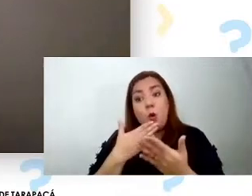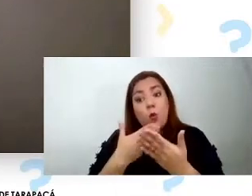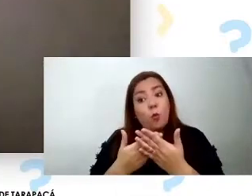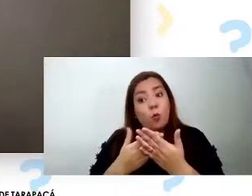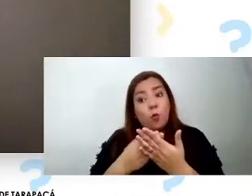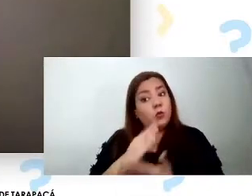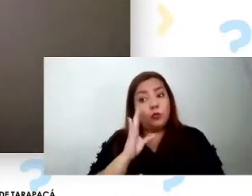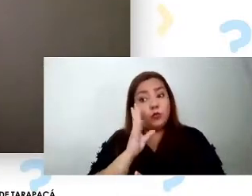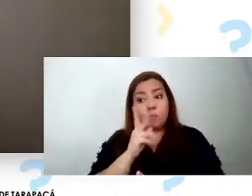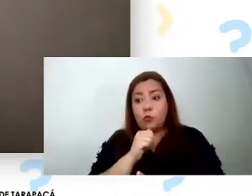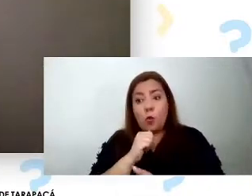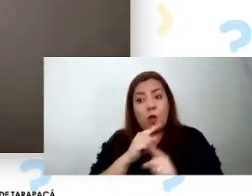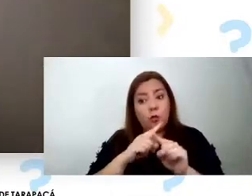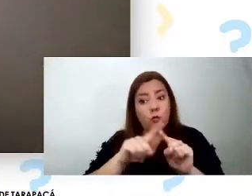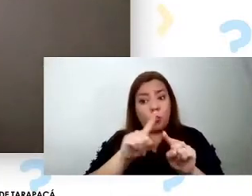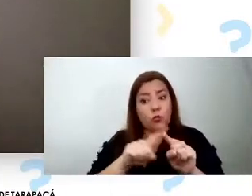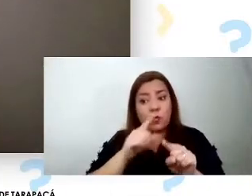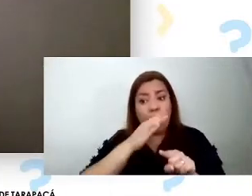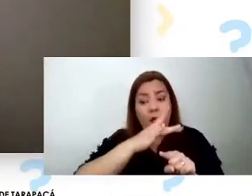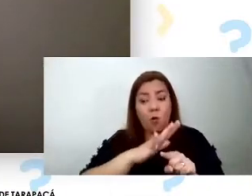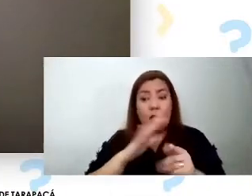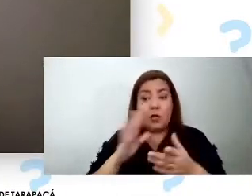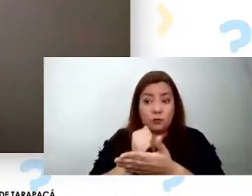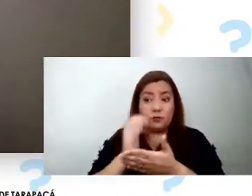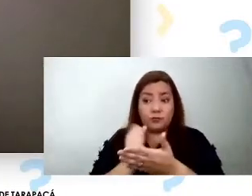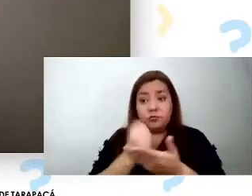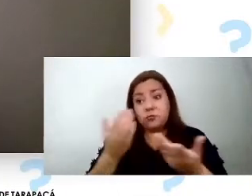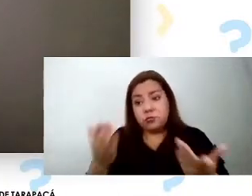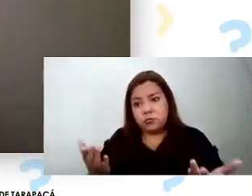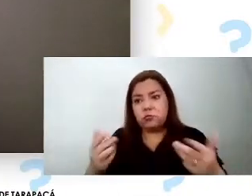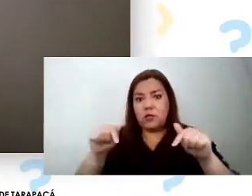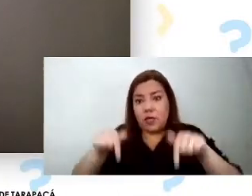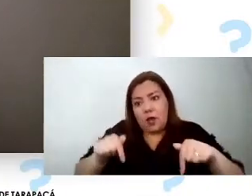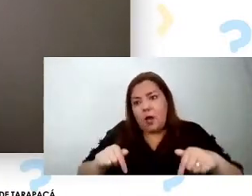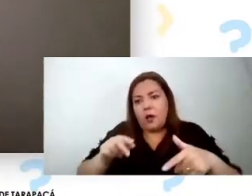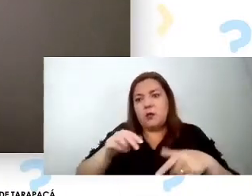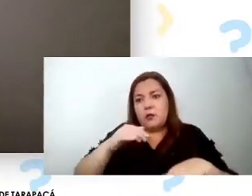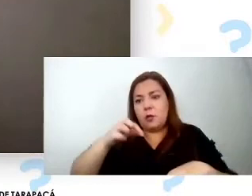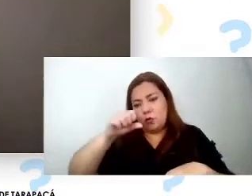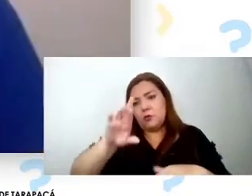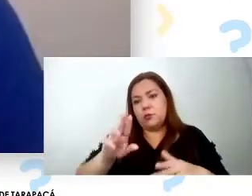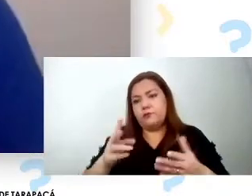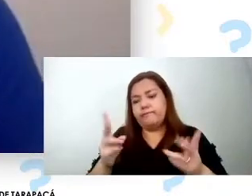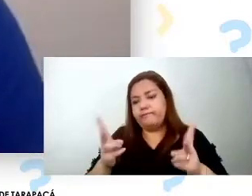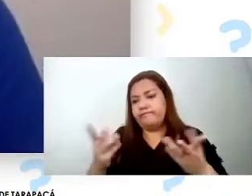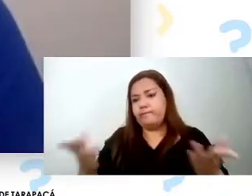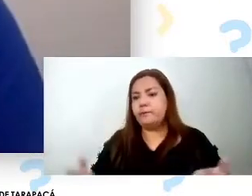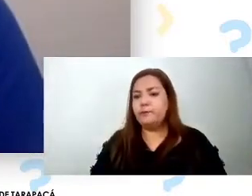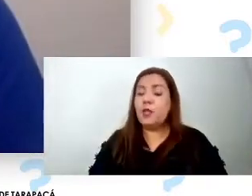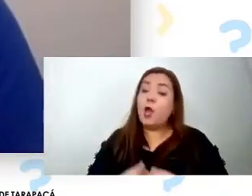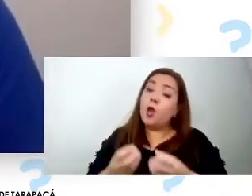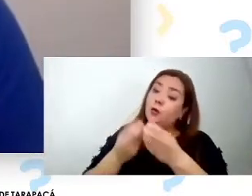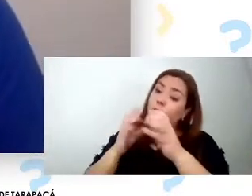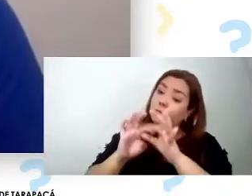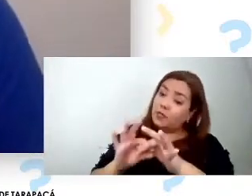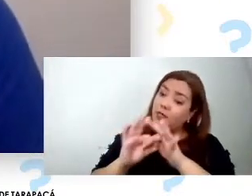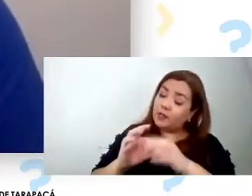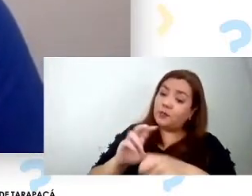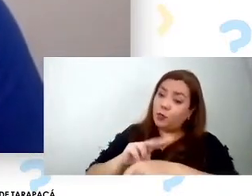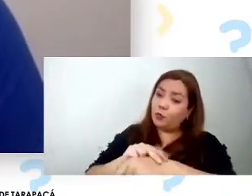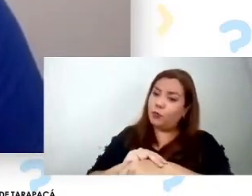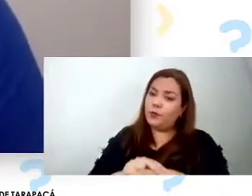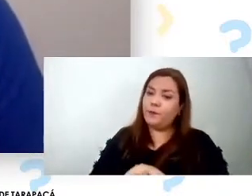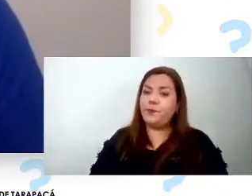existen suficientes recursos como es en nuestra realidad. Muchas gracias, doctora Venecia. Bueno,